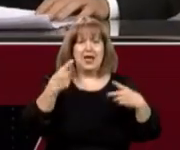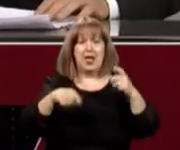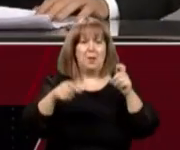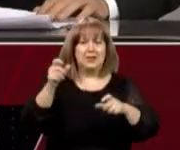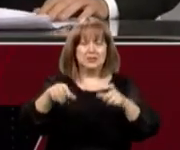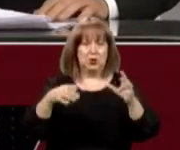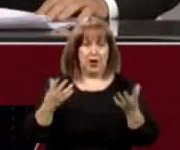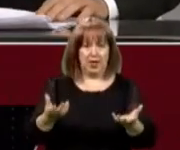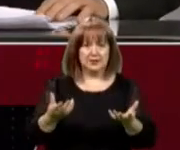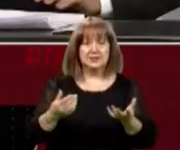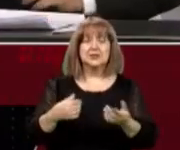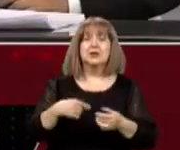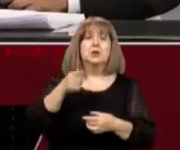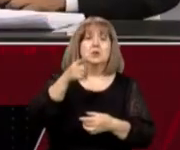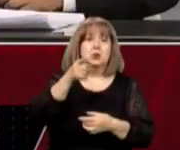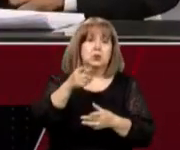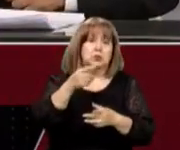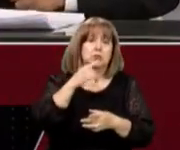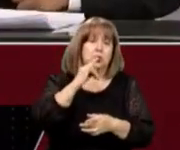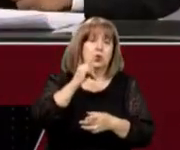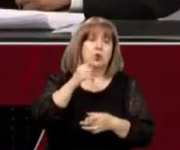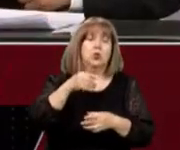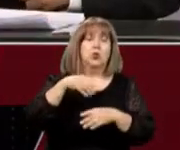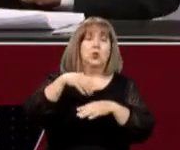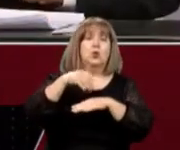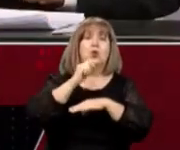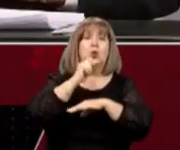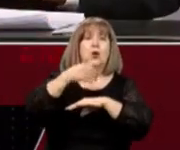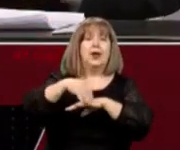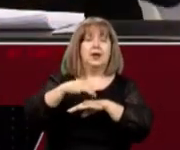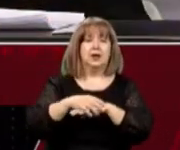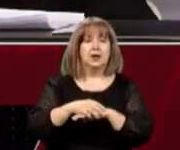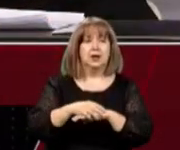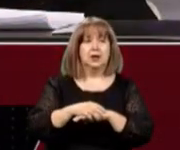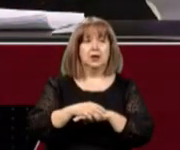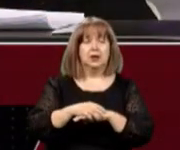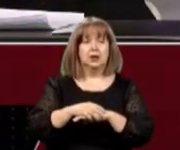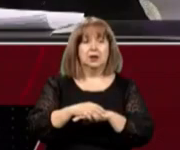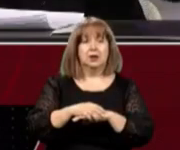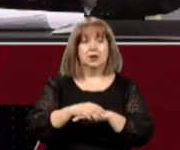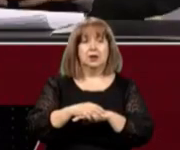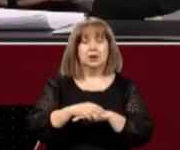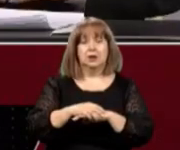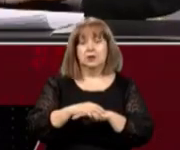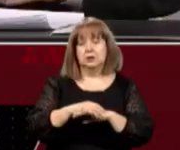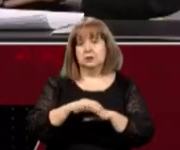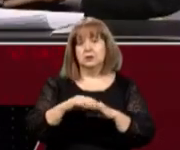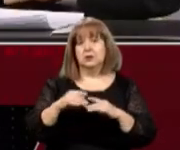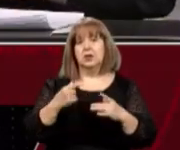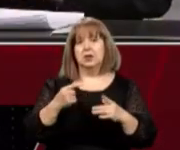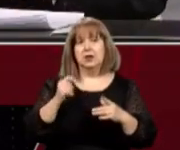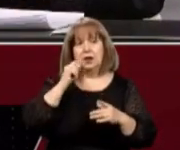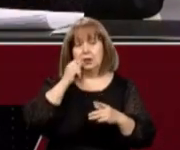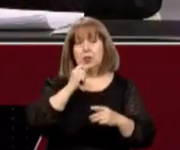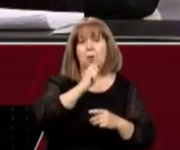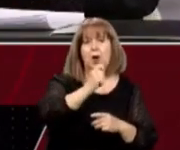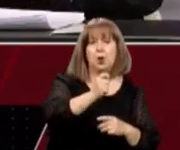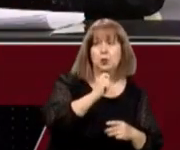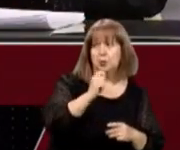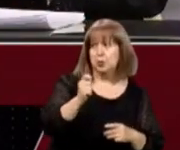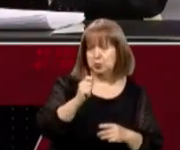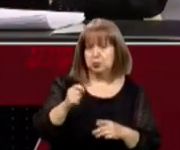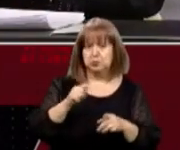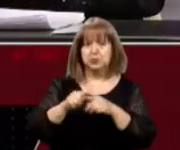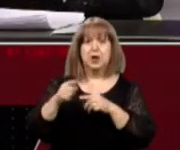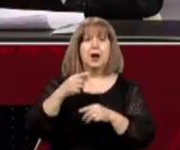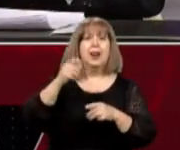estar, vos puedas. Claro, el que puedas, el donde pueda moverse. Gente. Pero no, te iba a preguntar. Todo, pues la gente está súper atenta y súper amable para con nosotros. Qué bueno, qué sí, bueno.